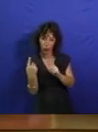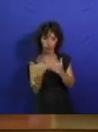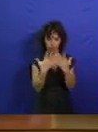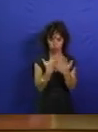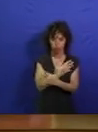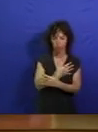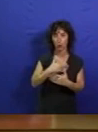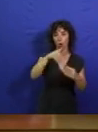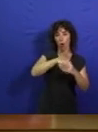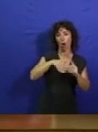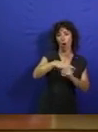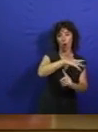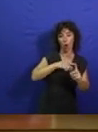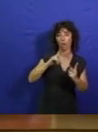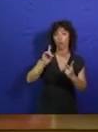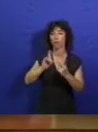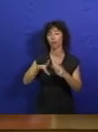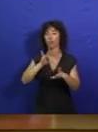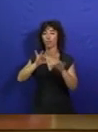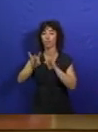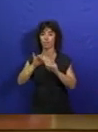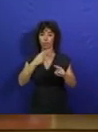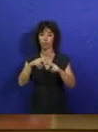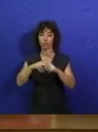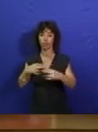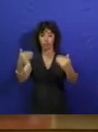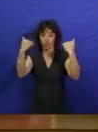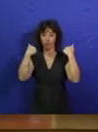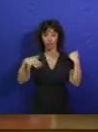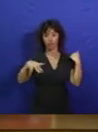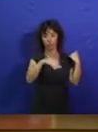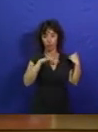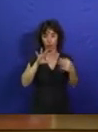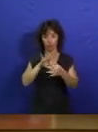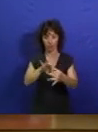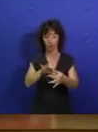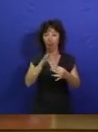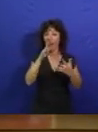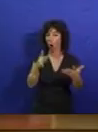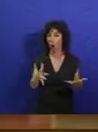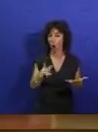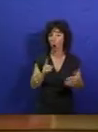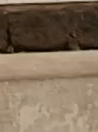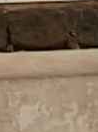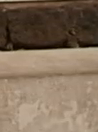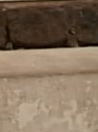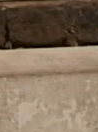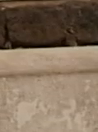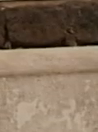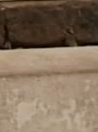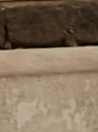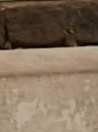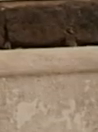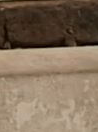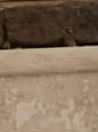y las decisiones políticas tomadas por la Administración responsable del espacio. Es ahora, y no antes, cuando surge la